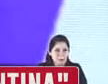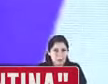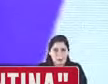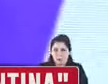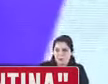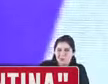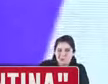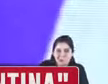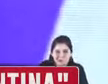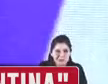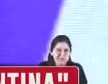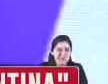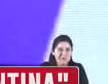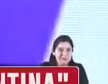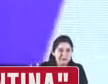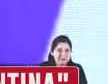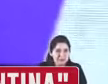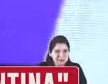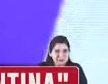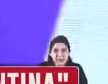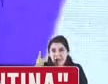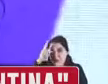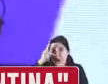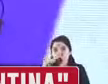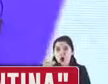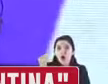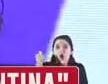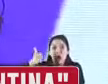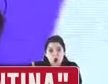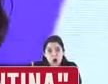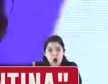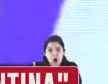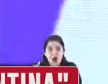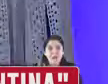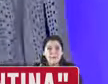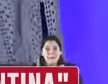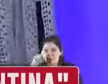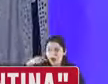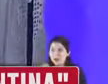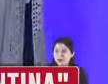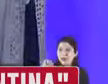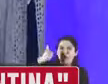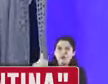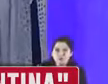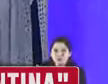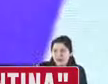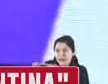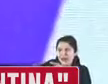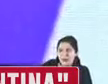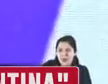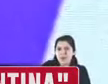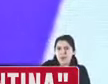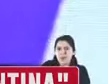y recibió néstor ahí está que recibiste vos los actores